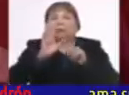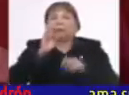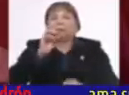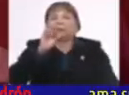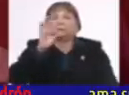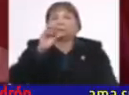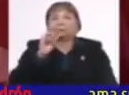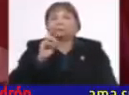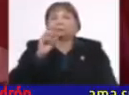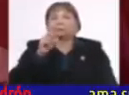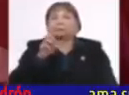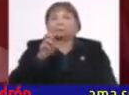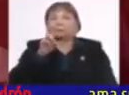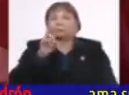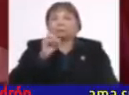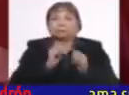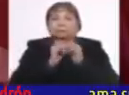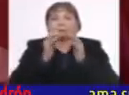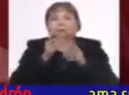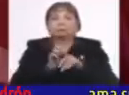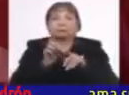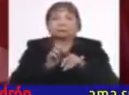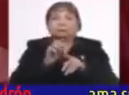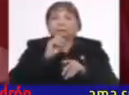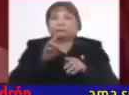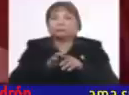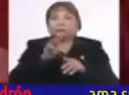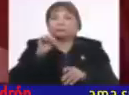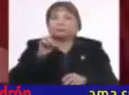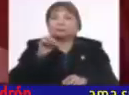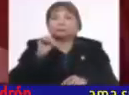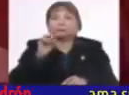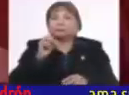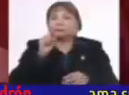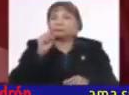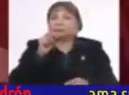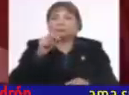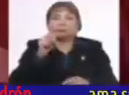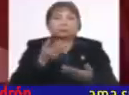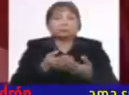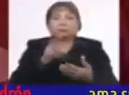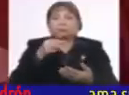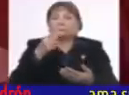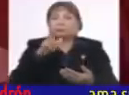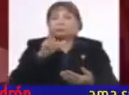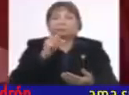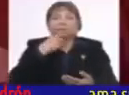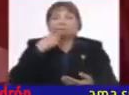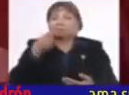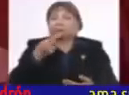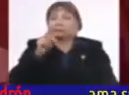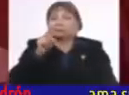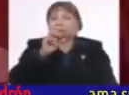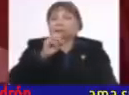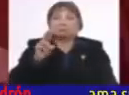y 120 días y también hablamos lamariano saltos al 2030 por lo tanto lo que dice el señor torres